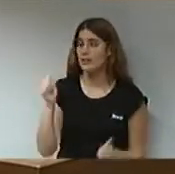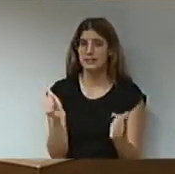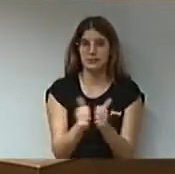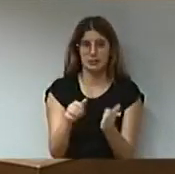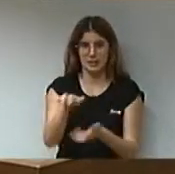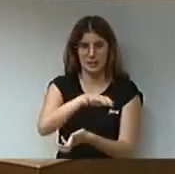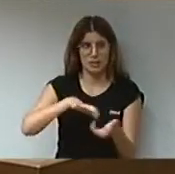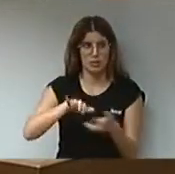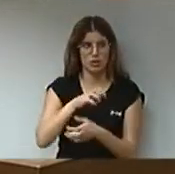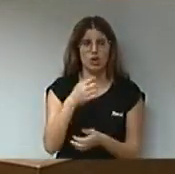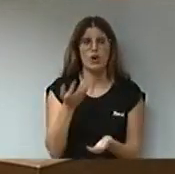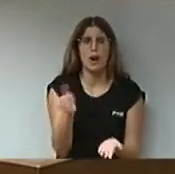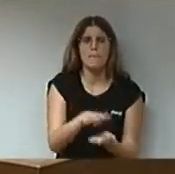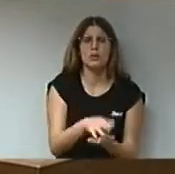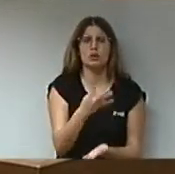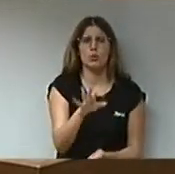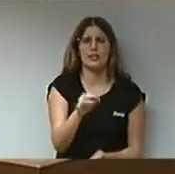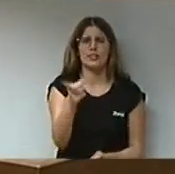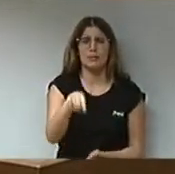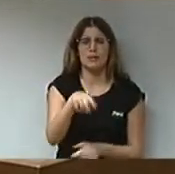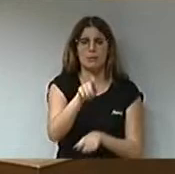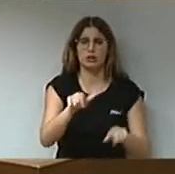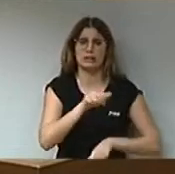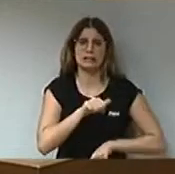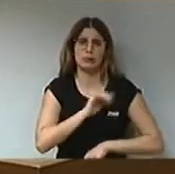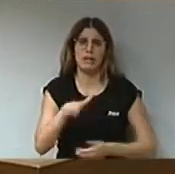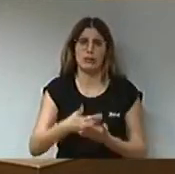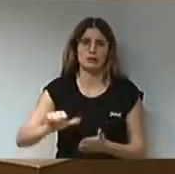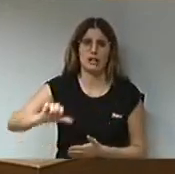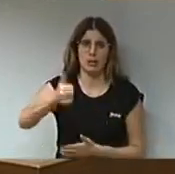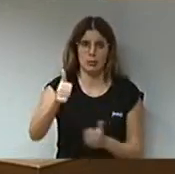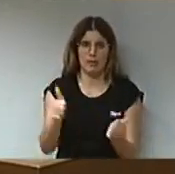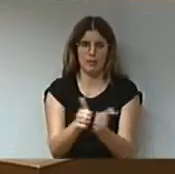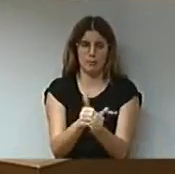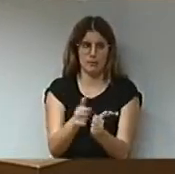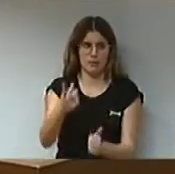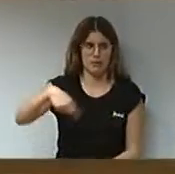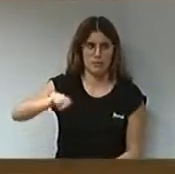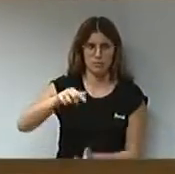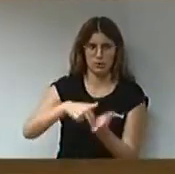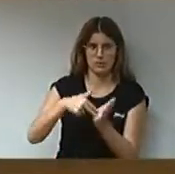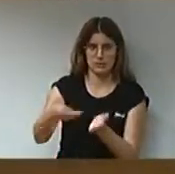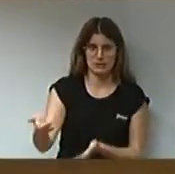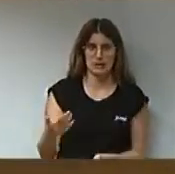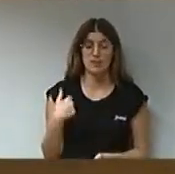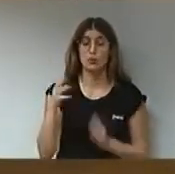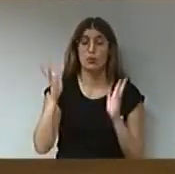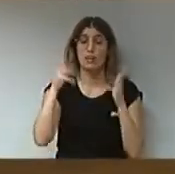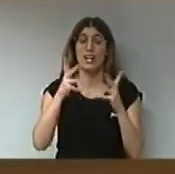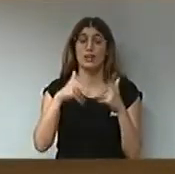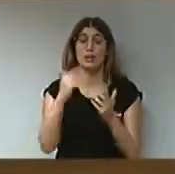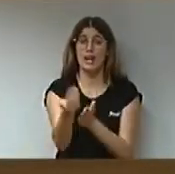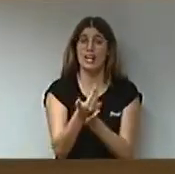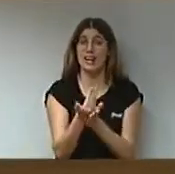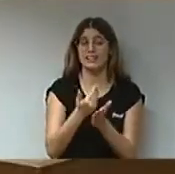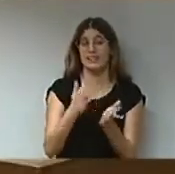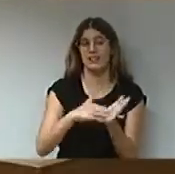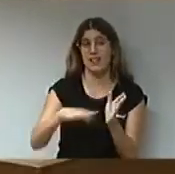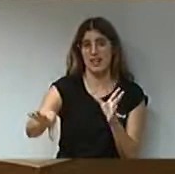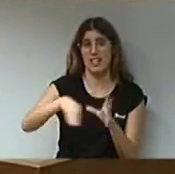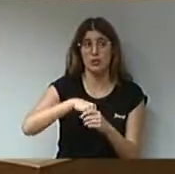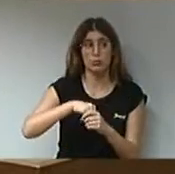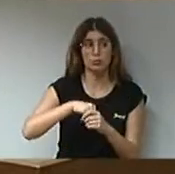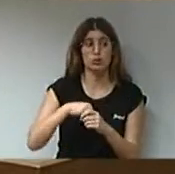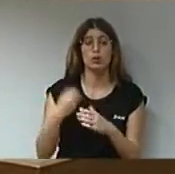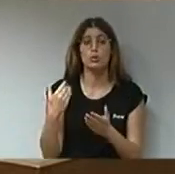cost, cuando han muerto 40.000 personas esperando la dependencia mientras ustedes testaban, cuando ustedes calculan la renta valenciana de inclusión con